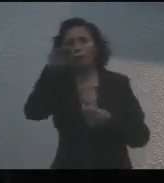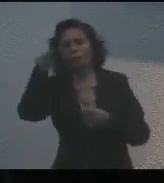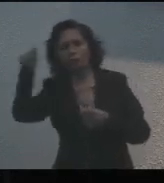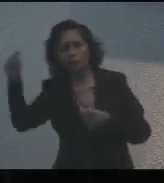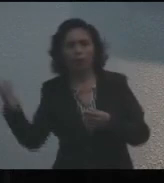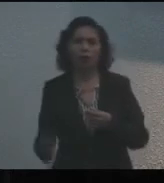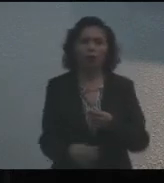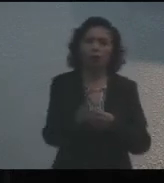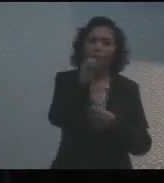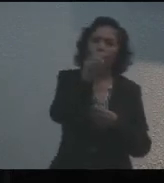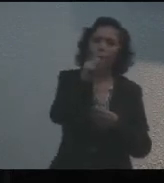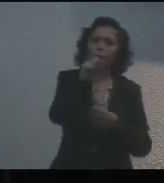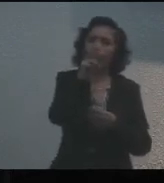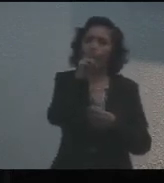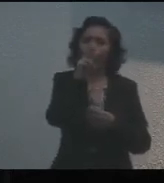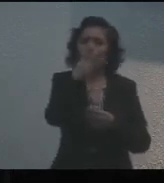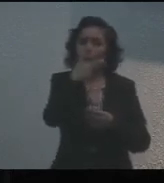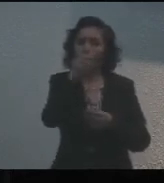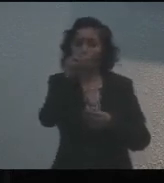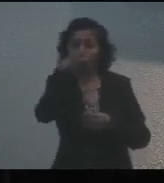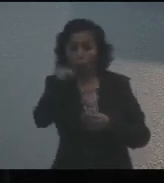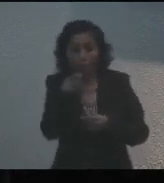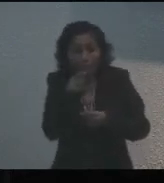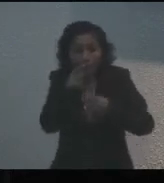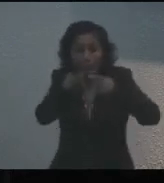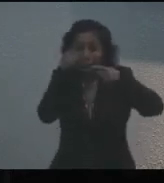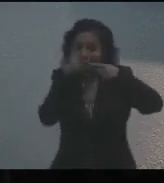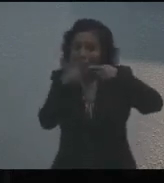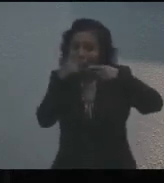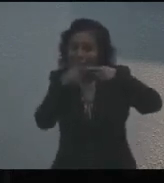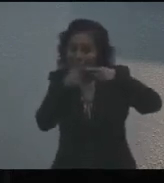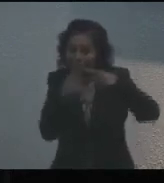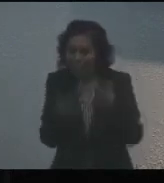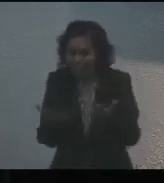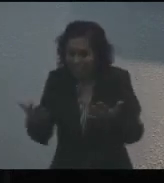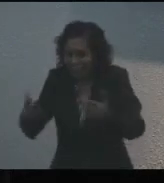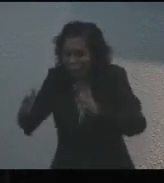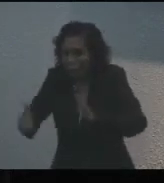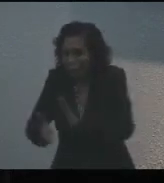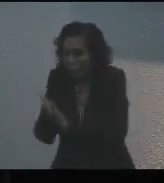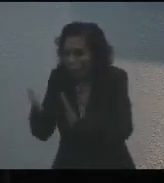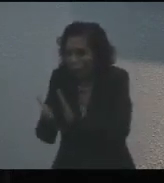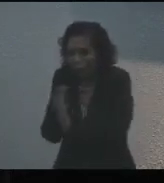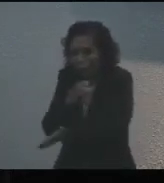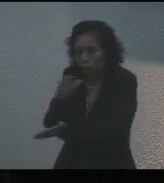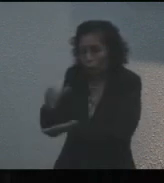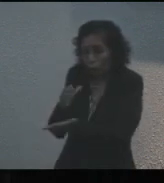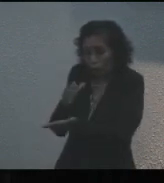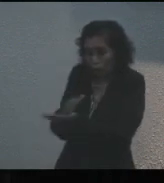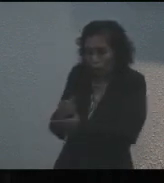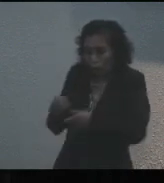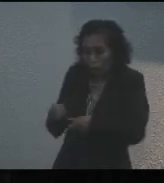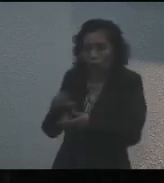Blanco, fundador de la capital de la hora progresista, Estado Anfitrión.